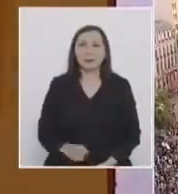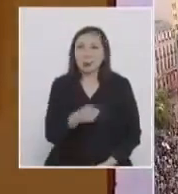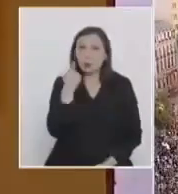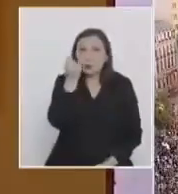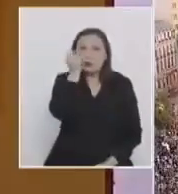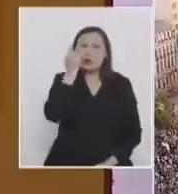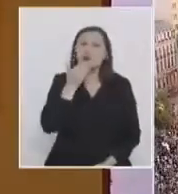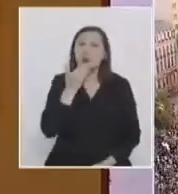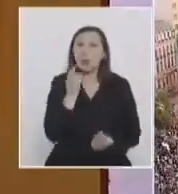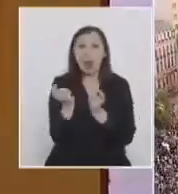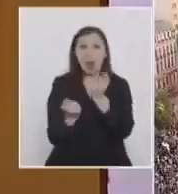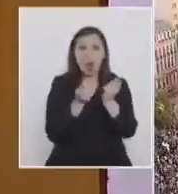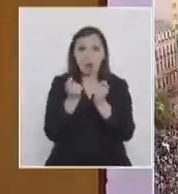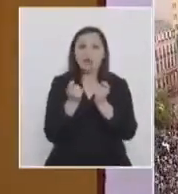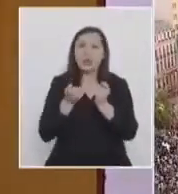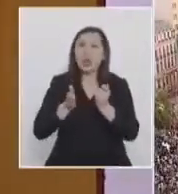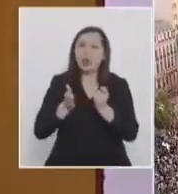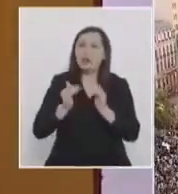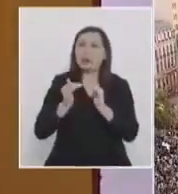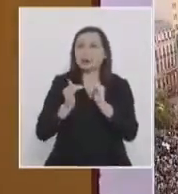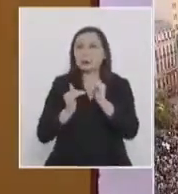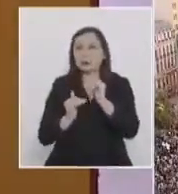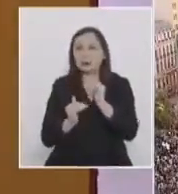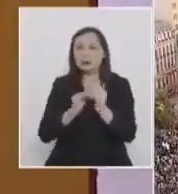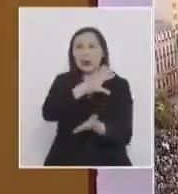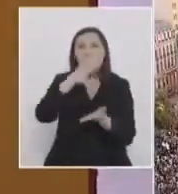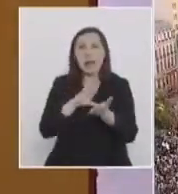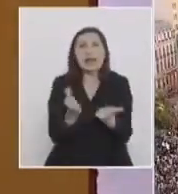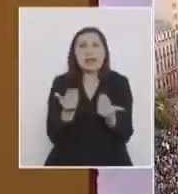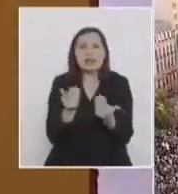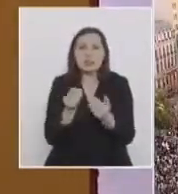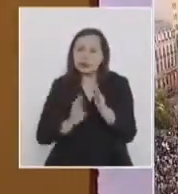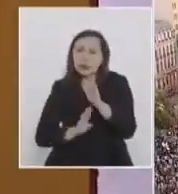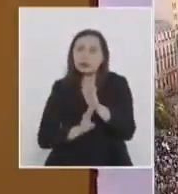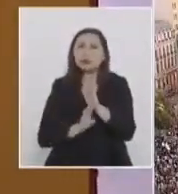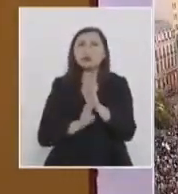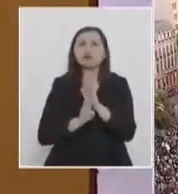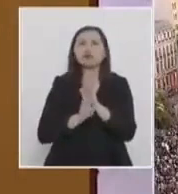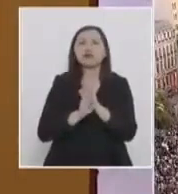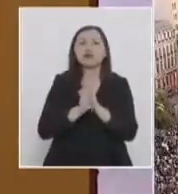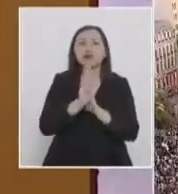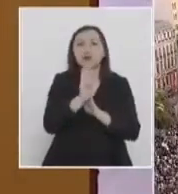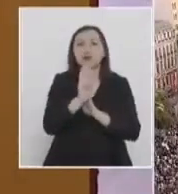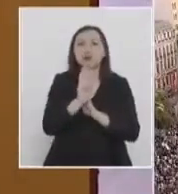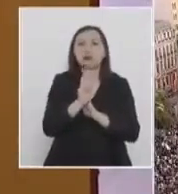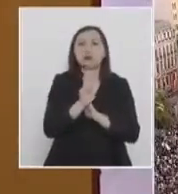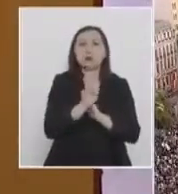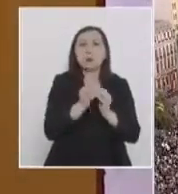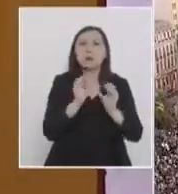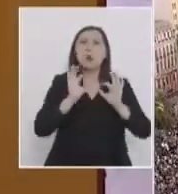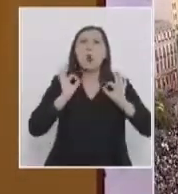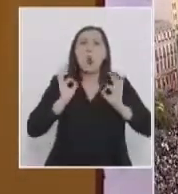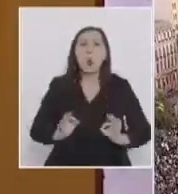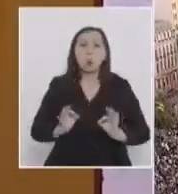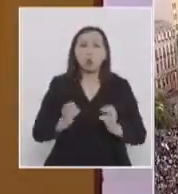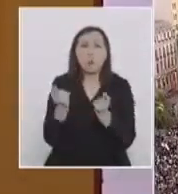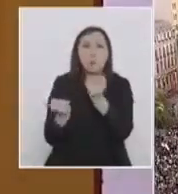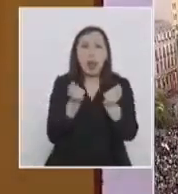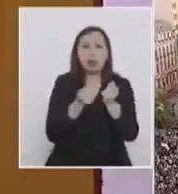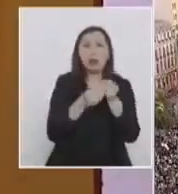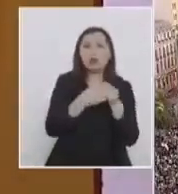Sabemos también que la economía sigue resentida y que el país necesita ponerse de pie, crecer y repartir de manera justa los